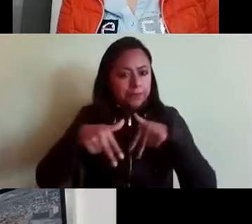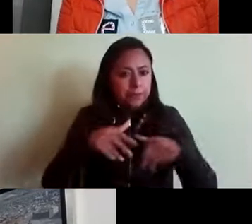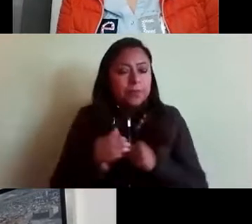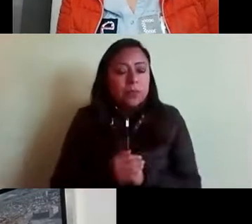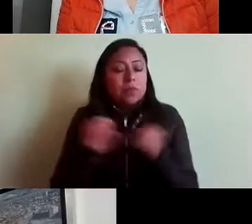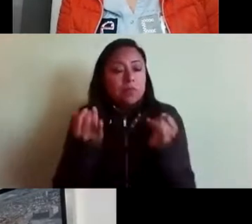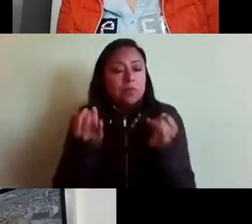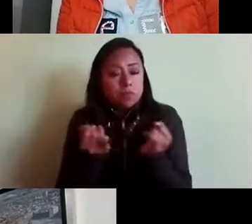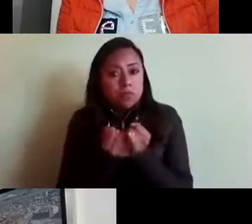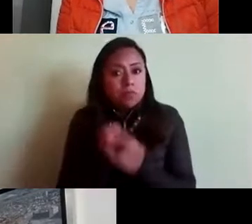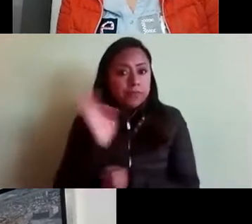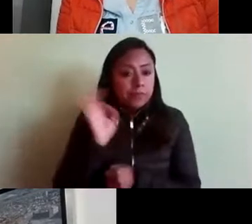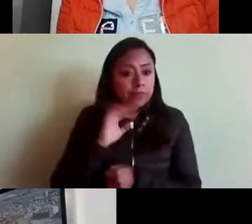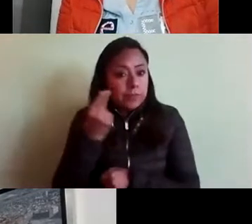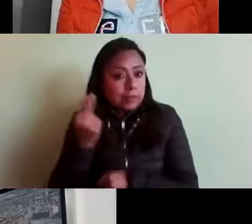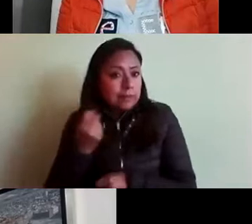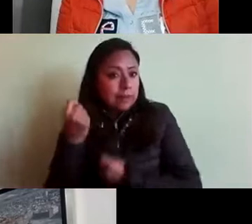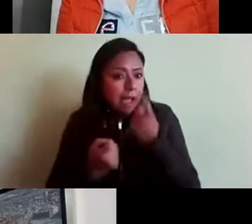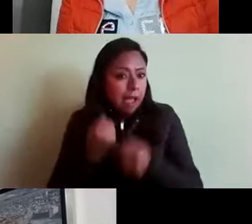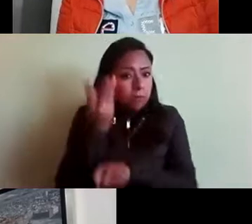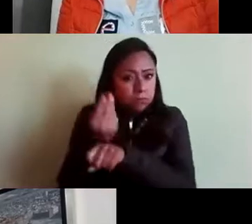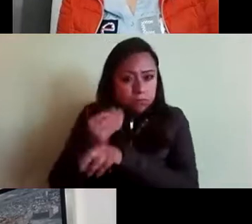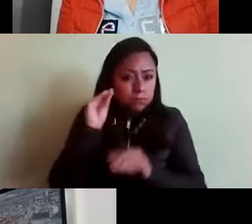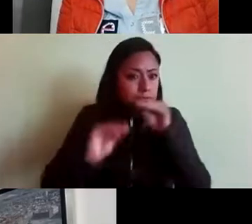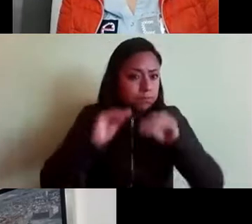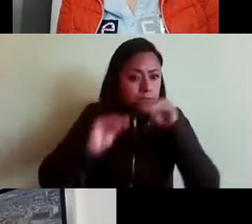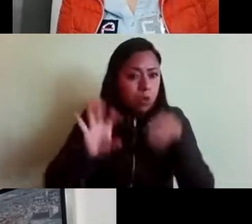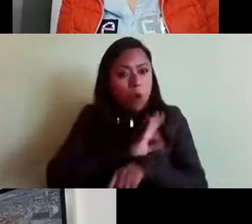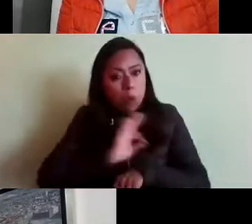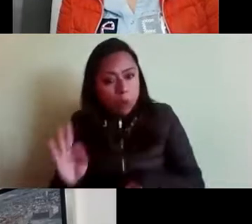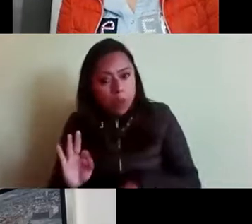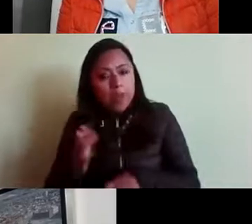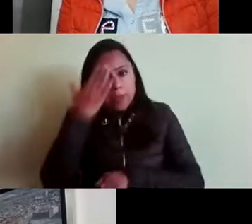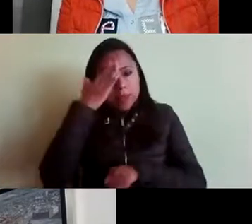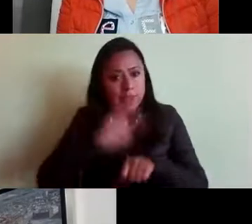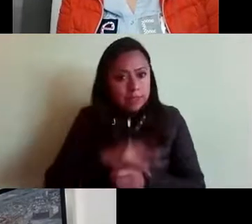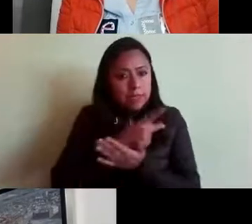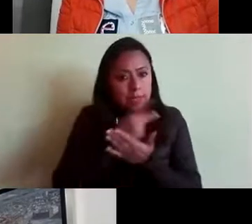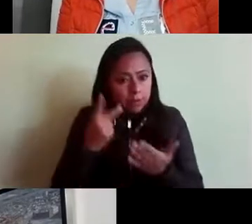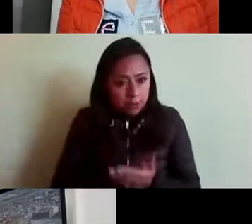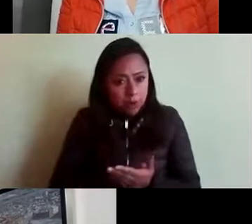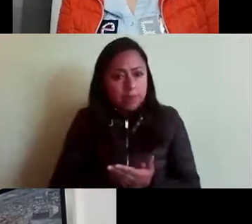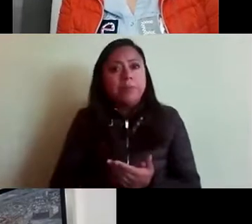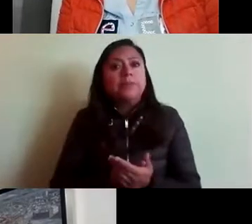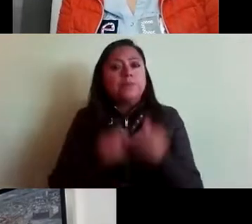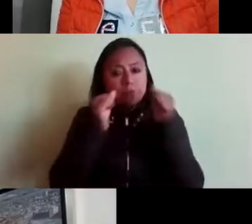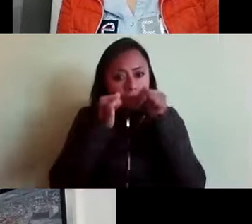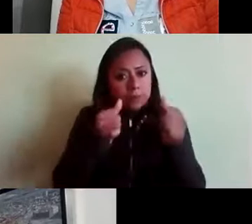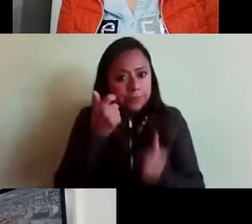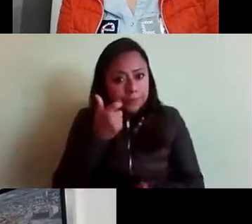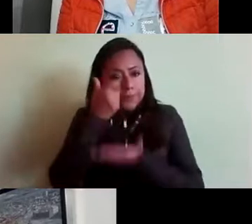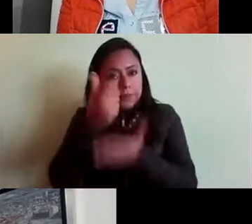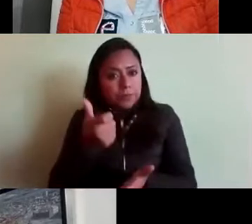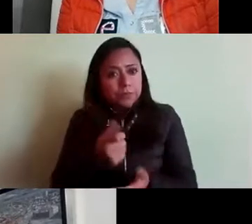requerir algún tipo de mantenimiento, se considera en el programa respectivo, atendiendo a la suficiencia presupuestaria de la